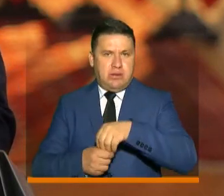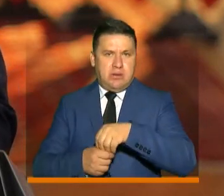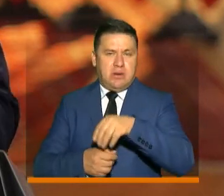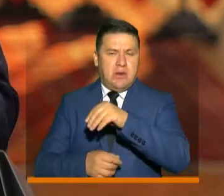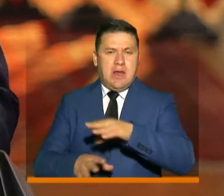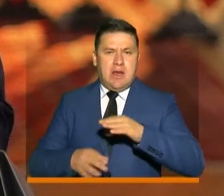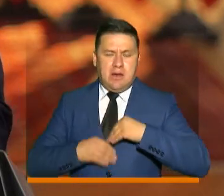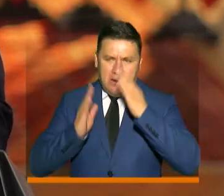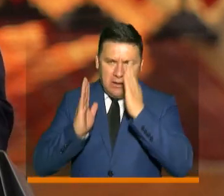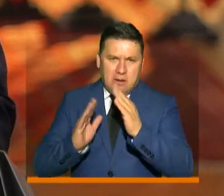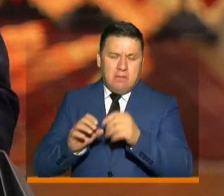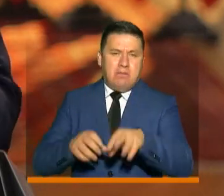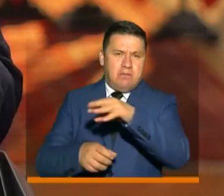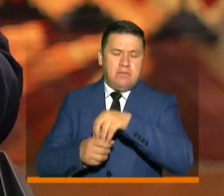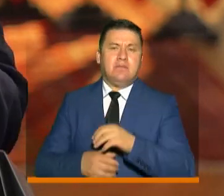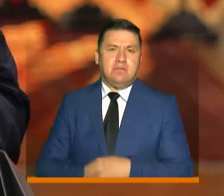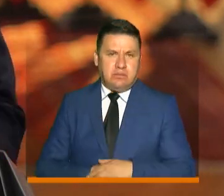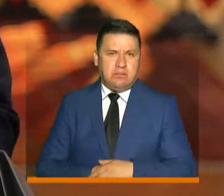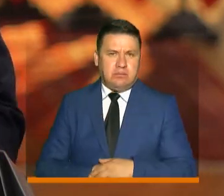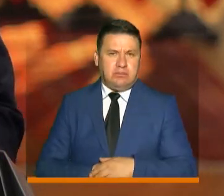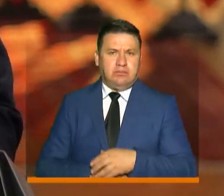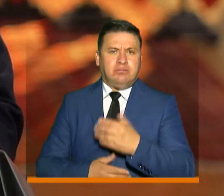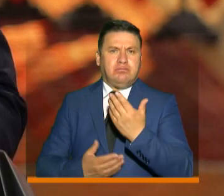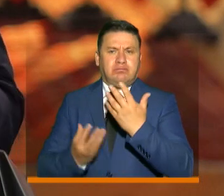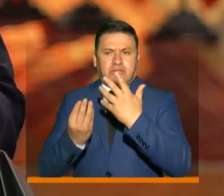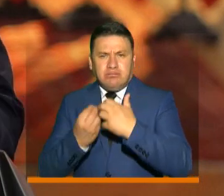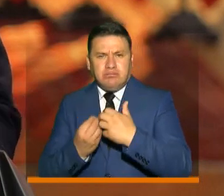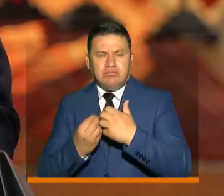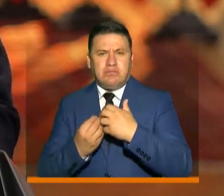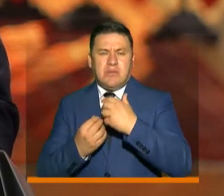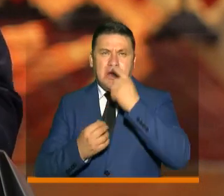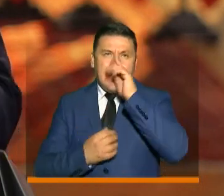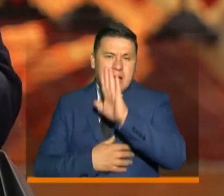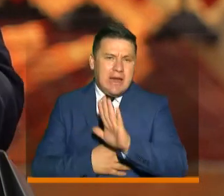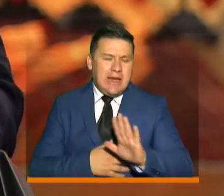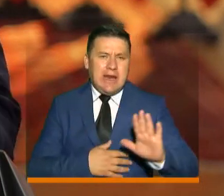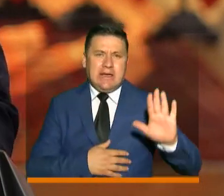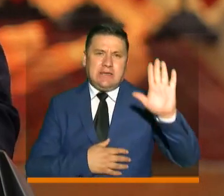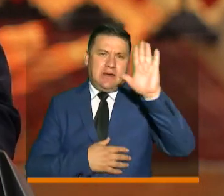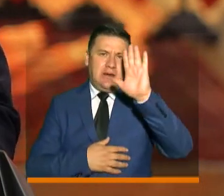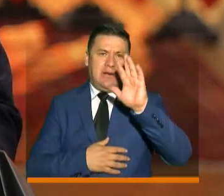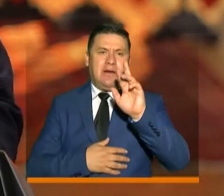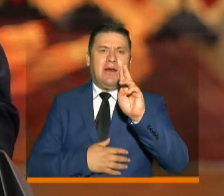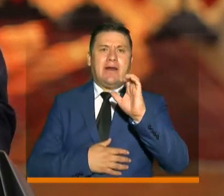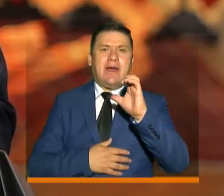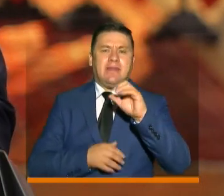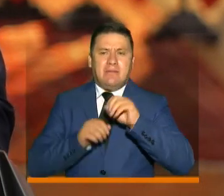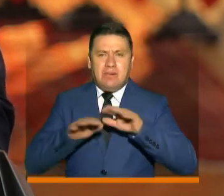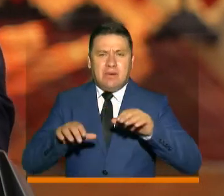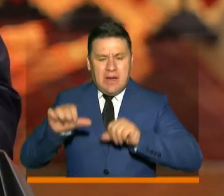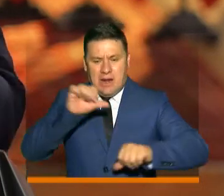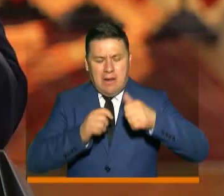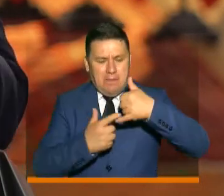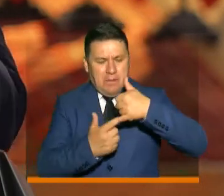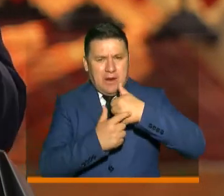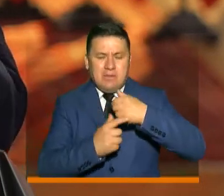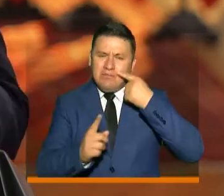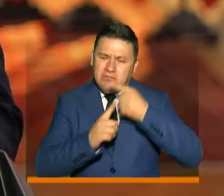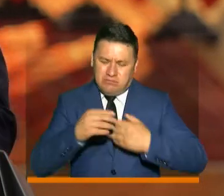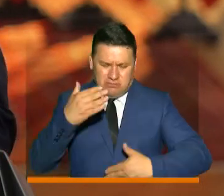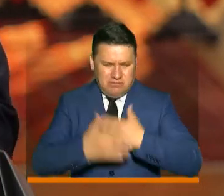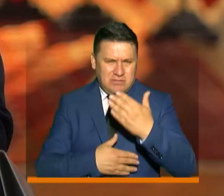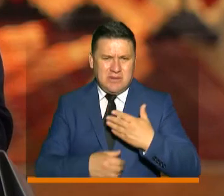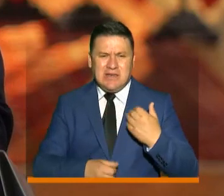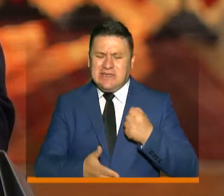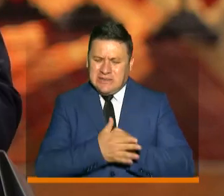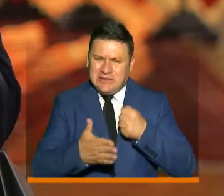línea de atención a la pandemia la dispersión de equipos territorio y la red nacional de laboratorios saldremos de